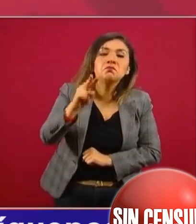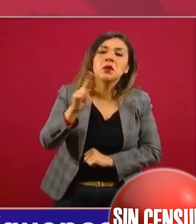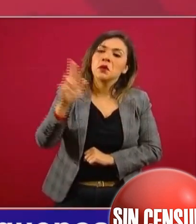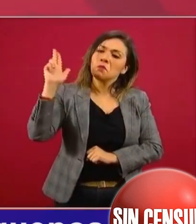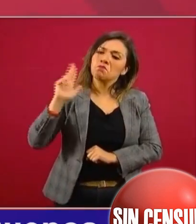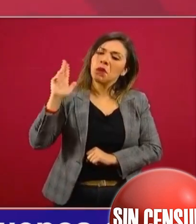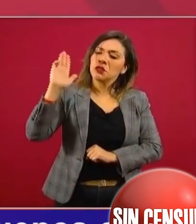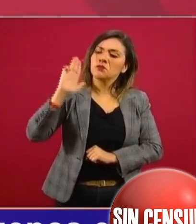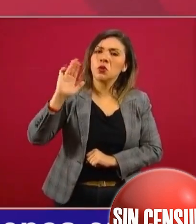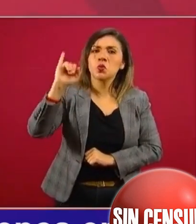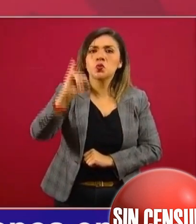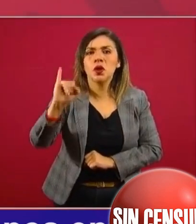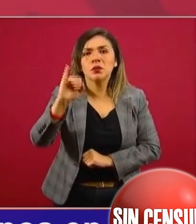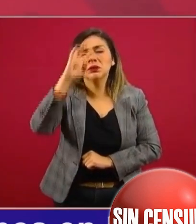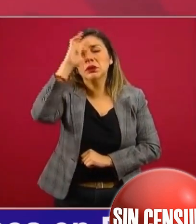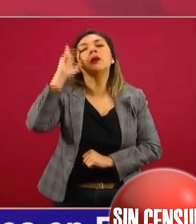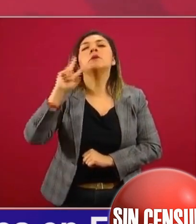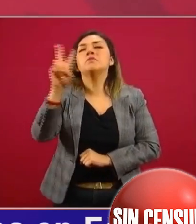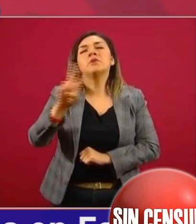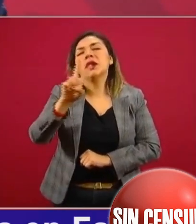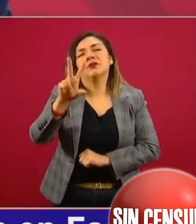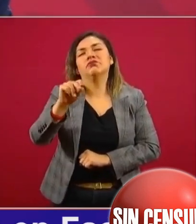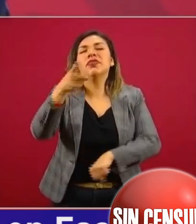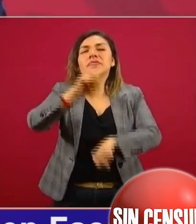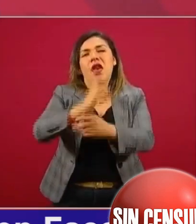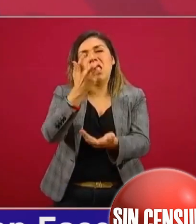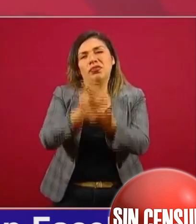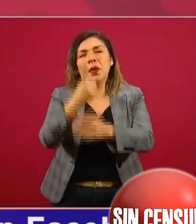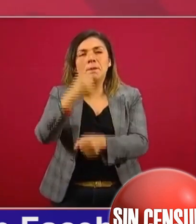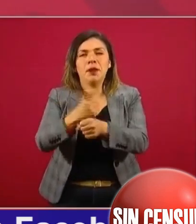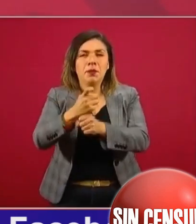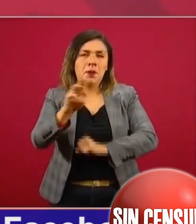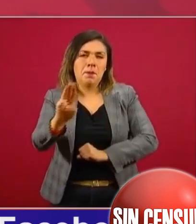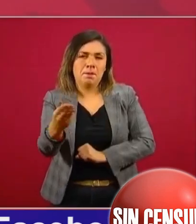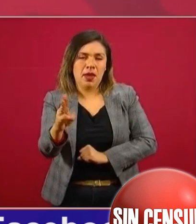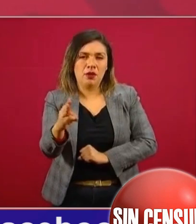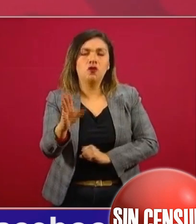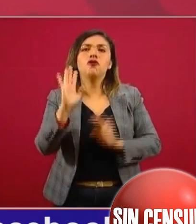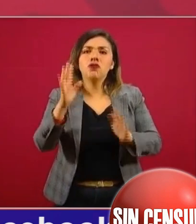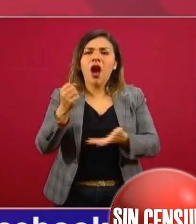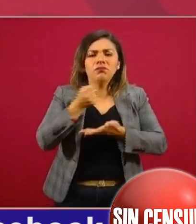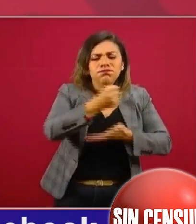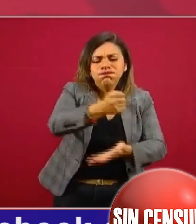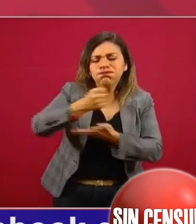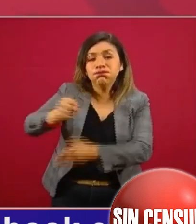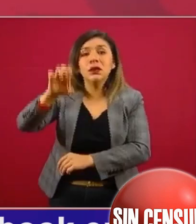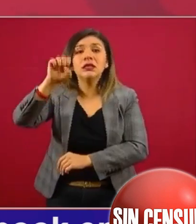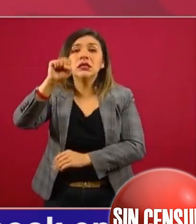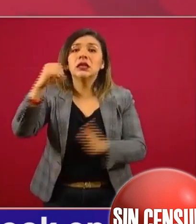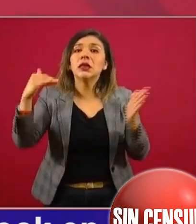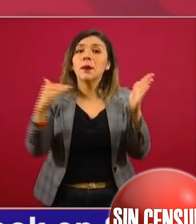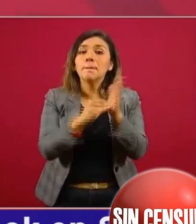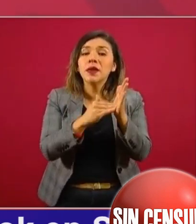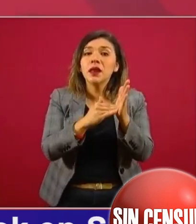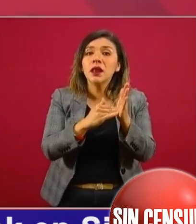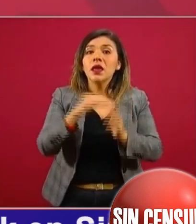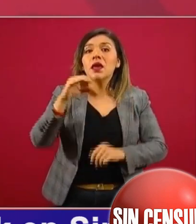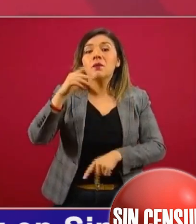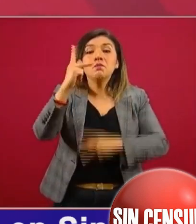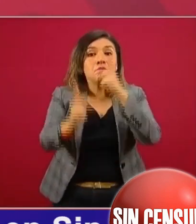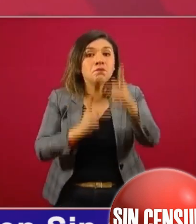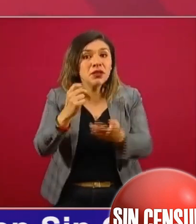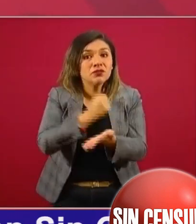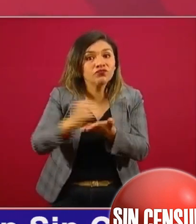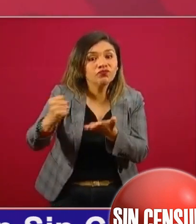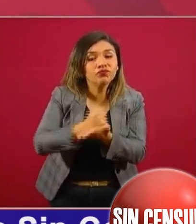miércoles y jueves, porque el viernes fue día 1 de mayo, se entregaron más de 60,000 créditos